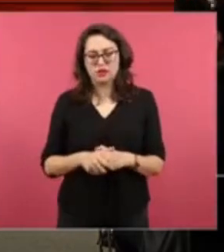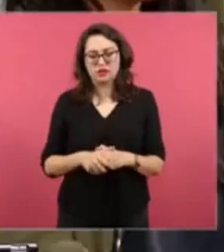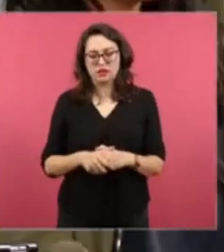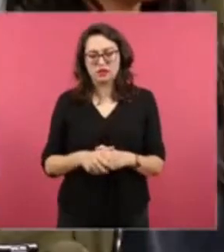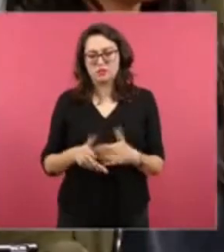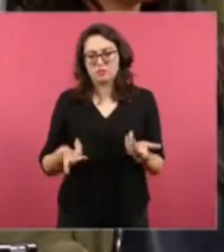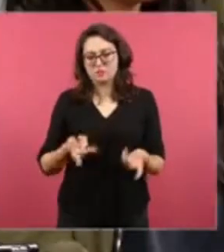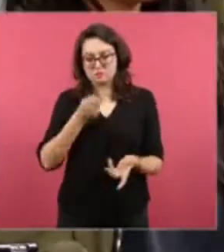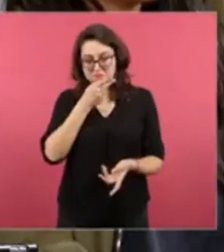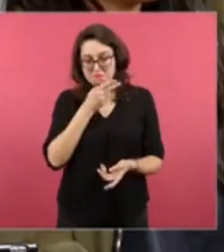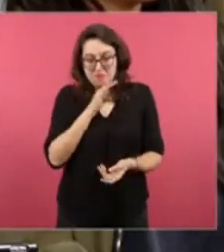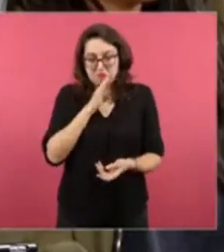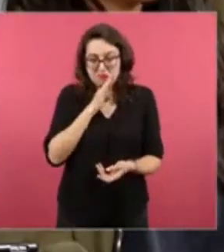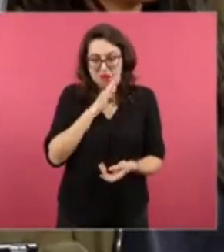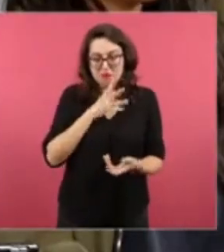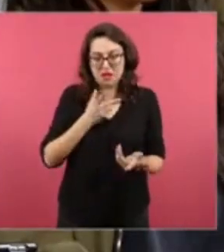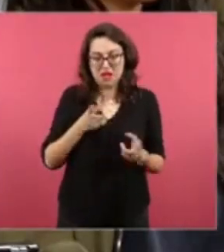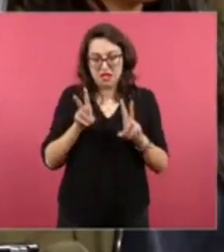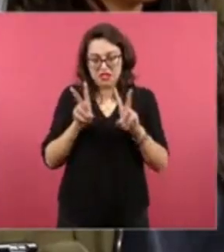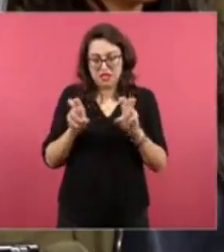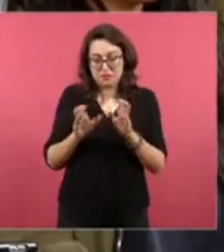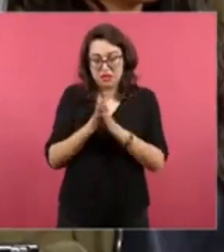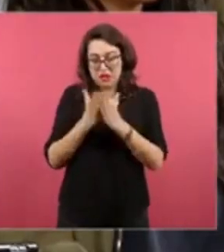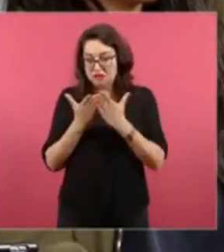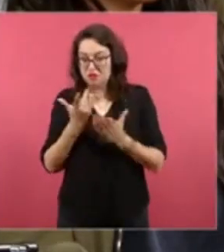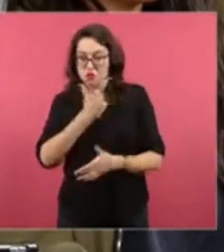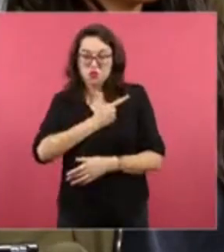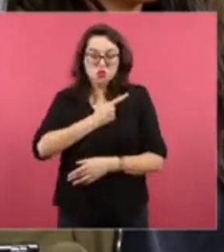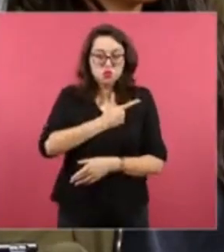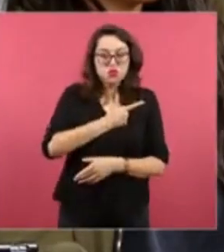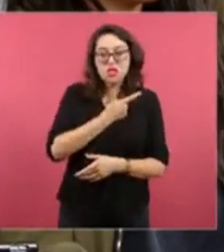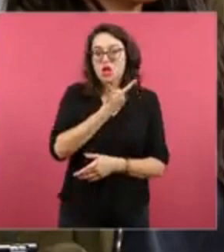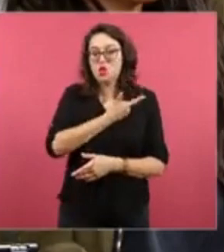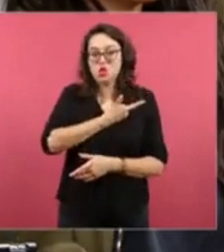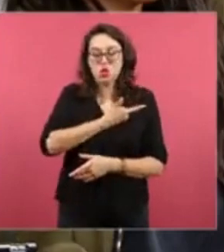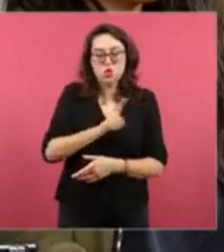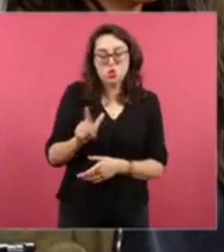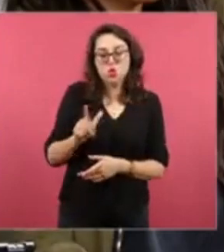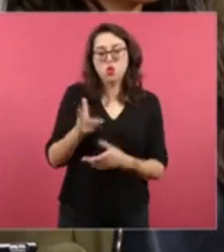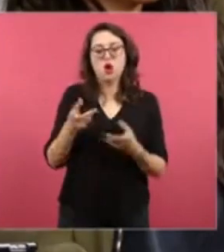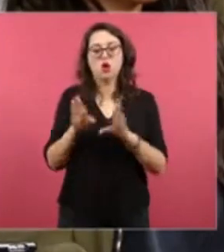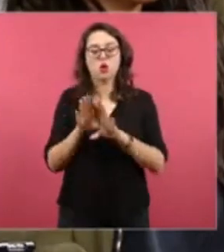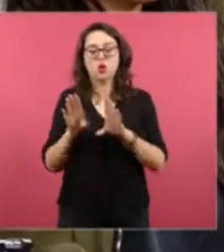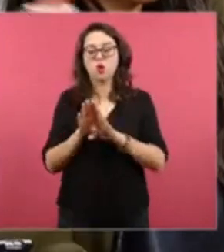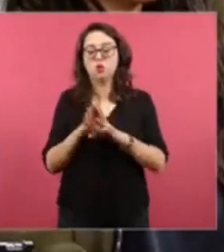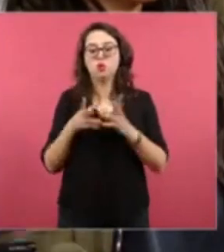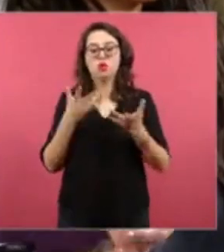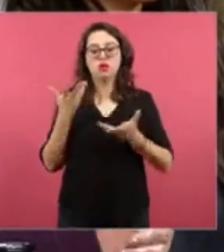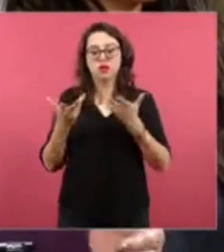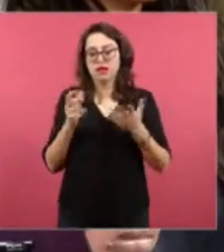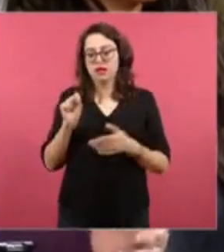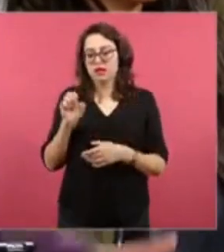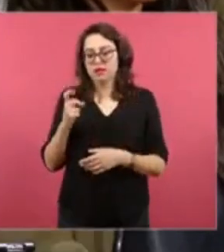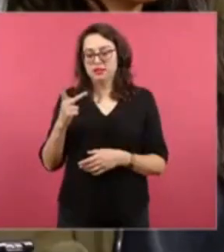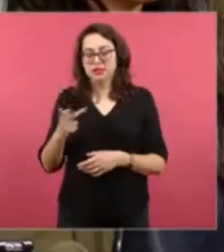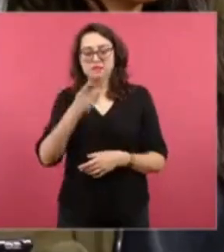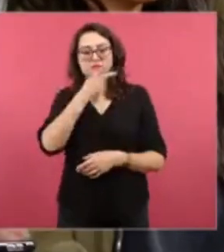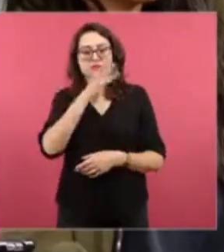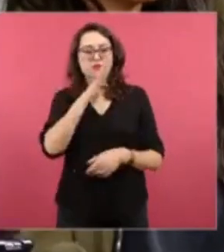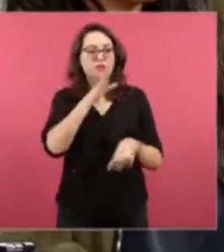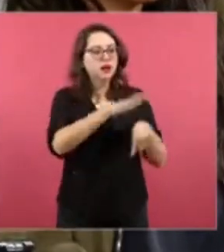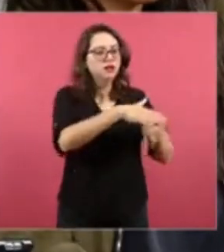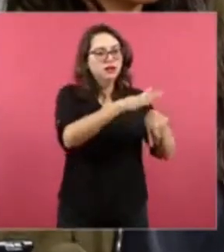que los papás están tomando este tema de los libros, ¿no? Es decir, ¿en qué momento, secretaria, la SEP se va a acercar a los